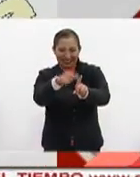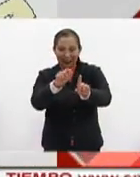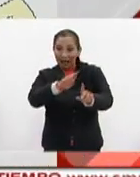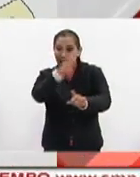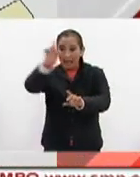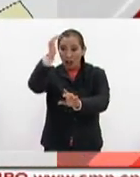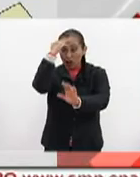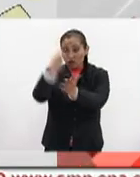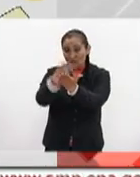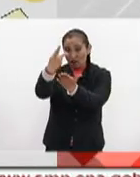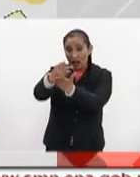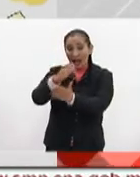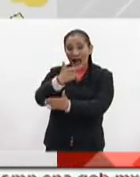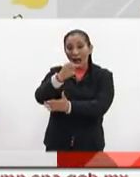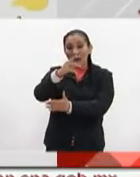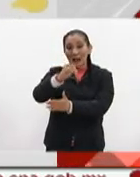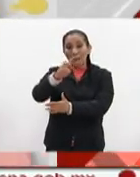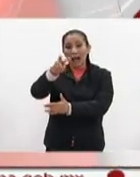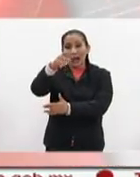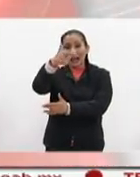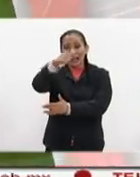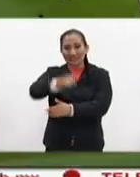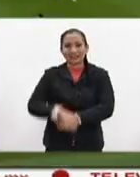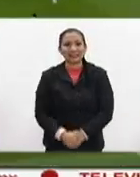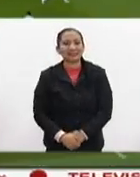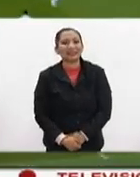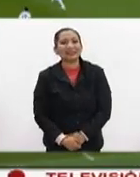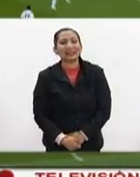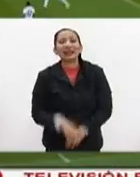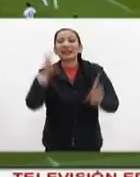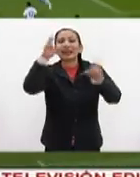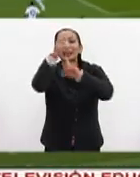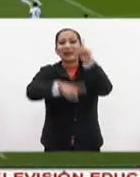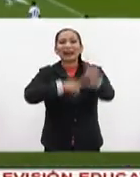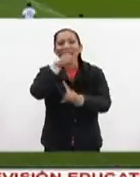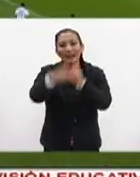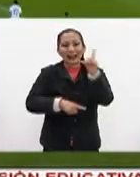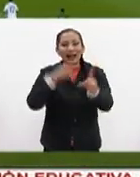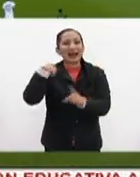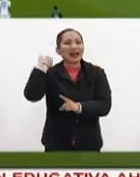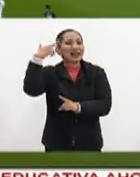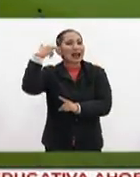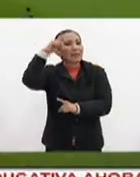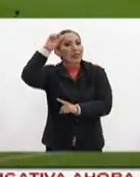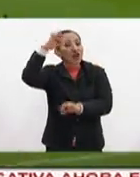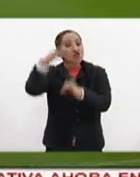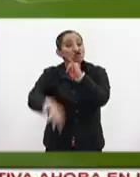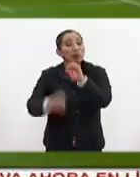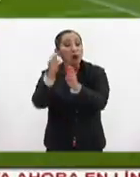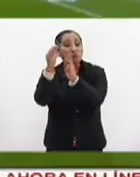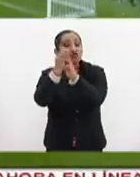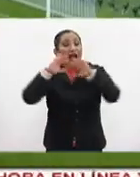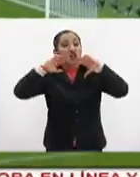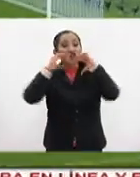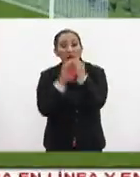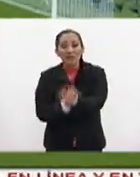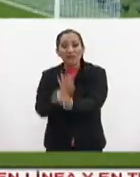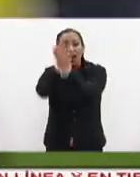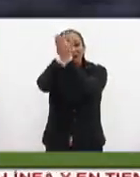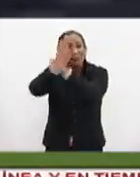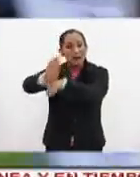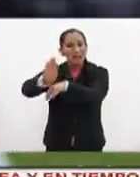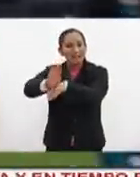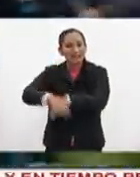el reconocimiento Gabriel Vargas. Y en los deportes, Real Madrid jugará la final del Mundial de Clubes contra el Gremio